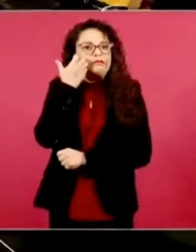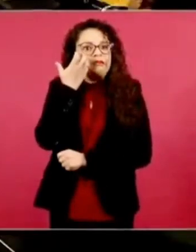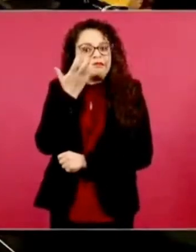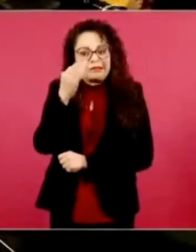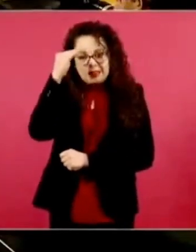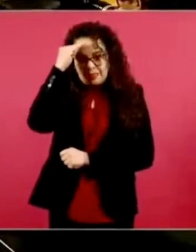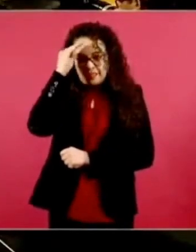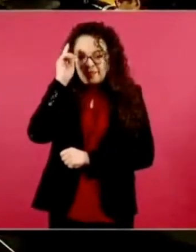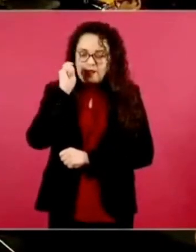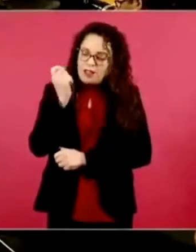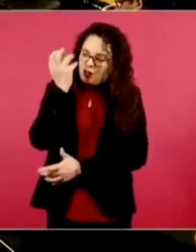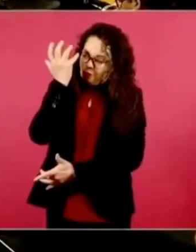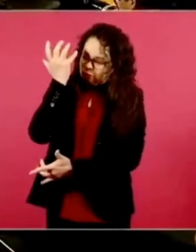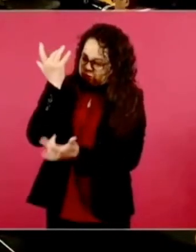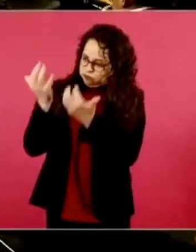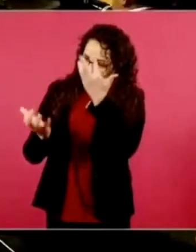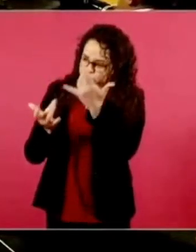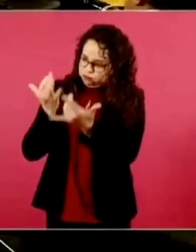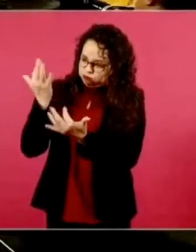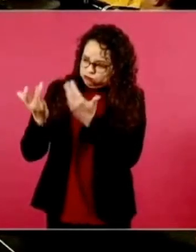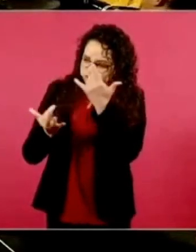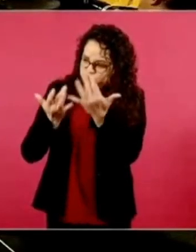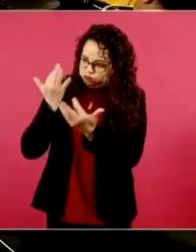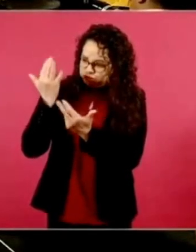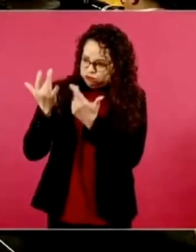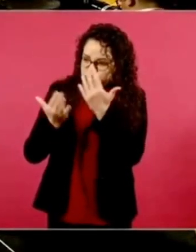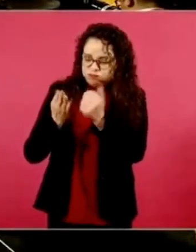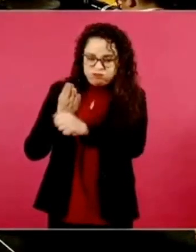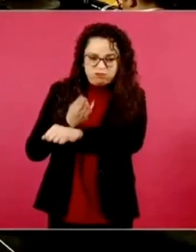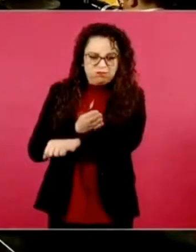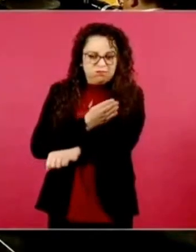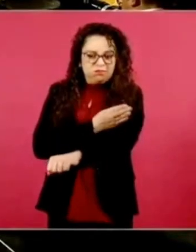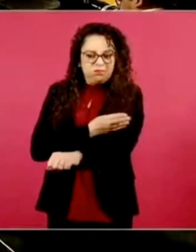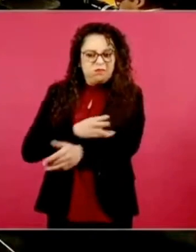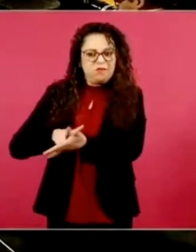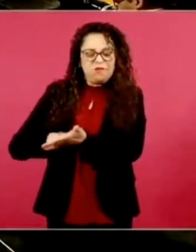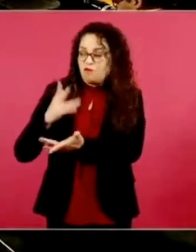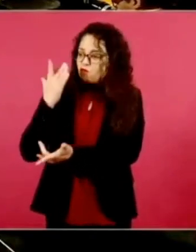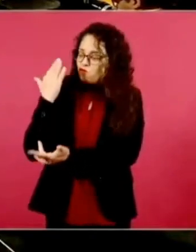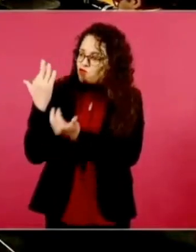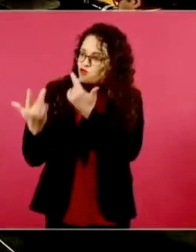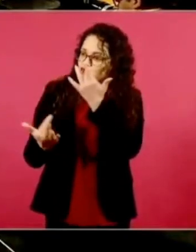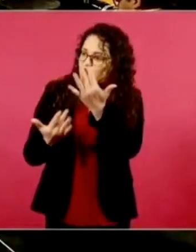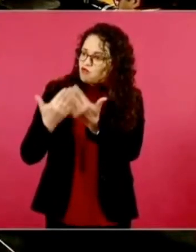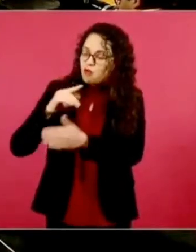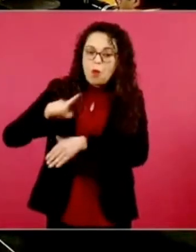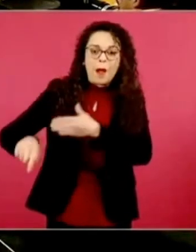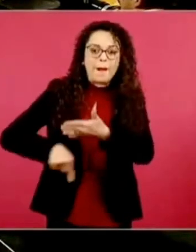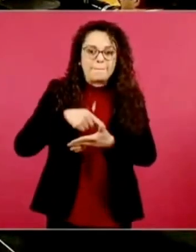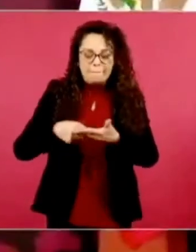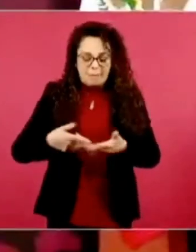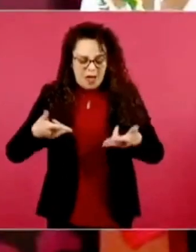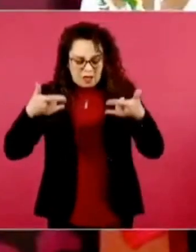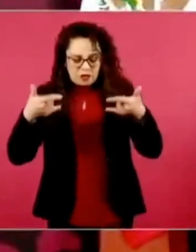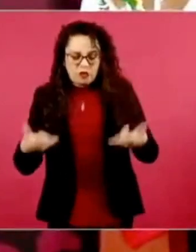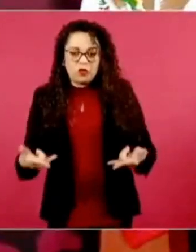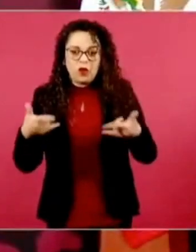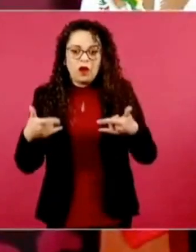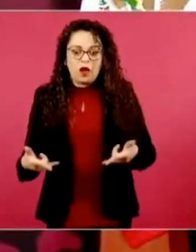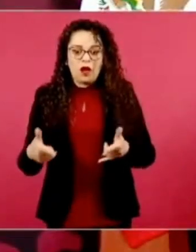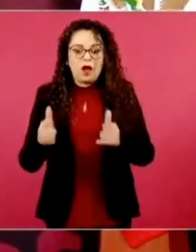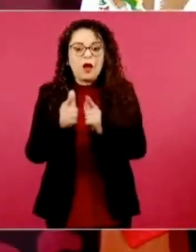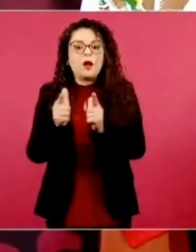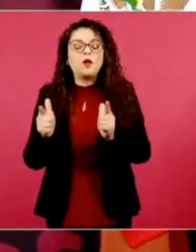con leña verde en el Zócalo a todos los de